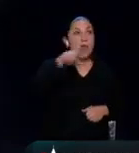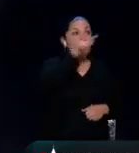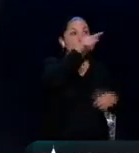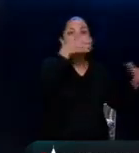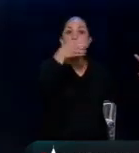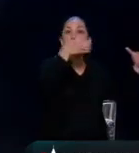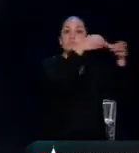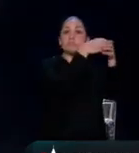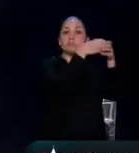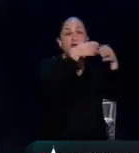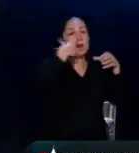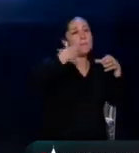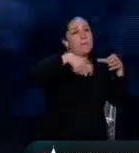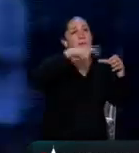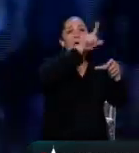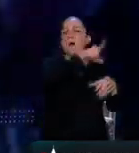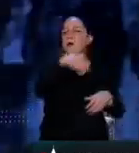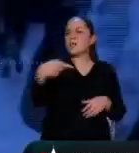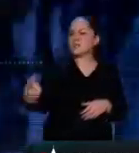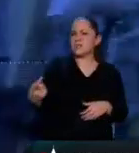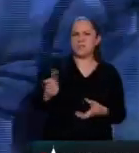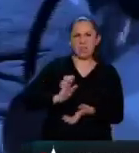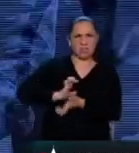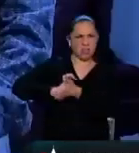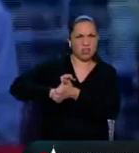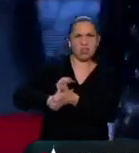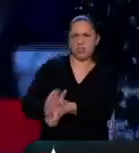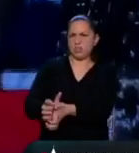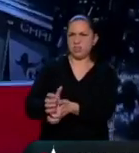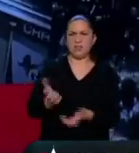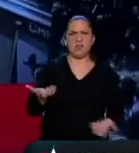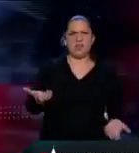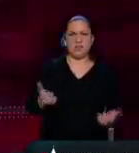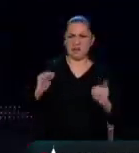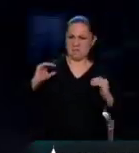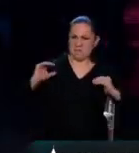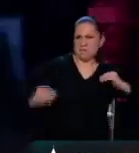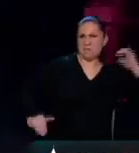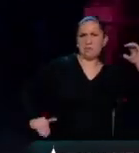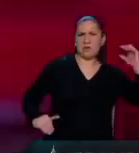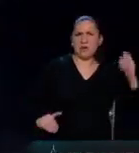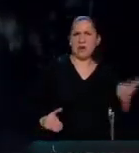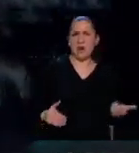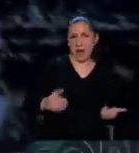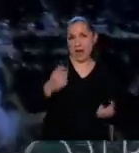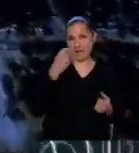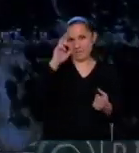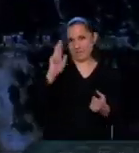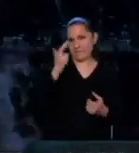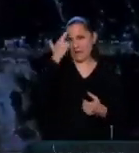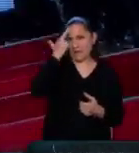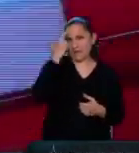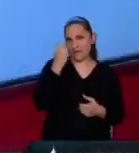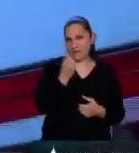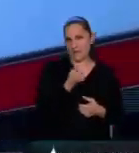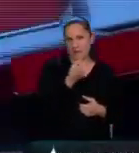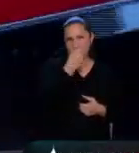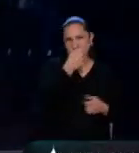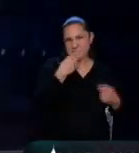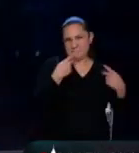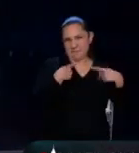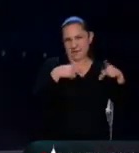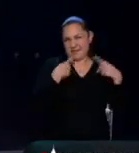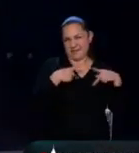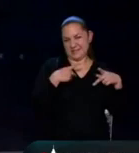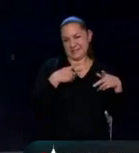poco a la clase que les prestaba los servicios. A los que llamaba igualados. Yo me acuerdo que alguna vez si algún jardinero te decía,